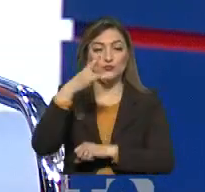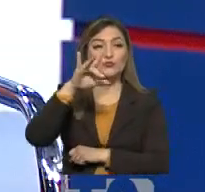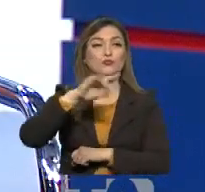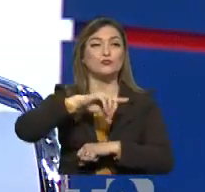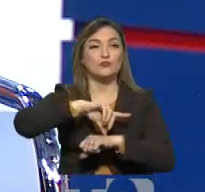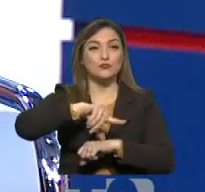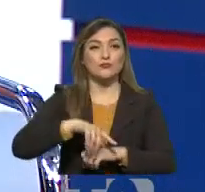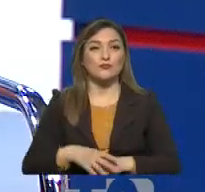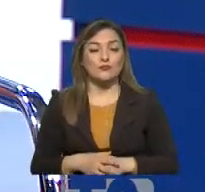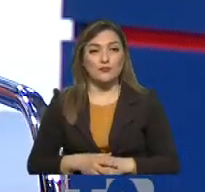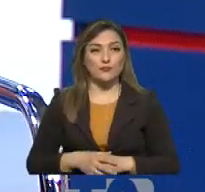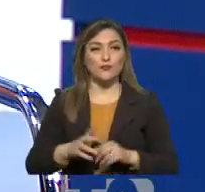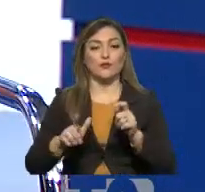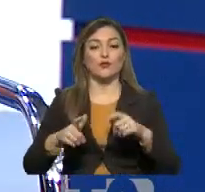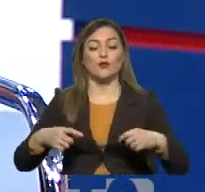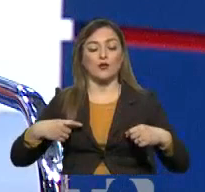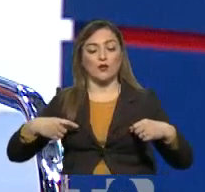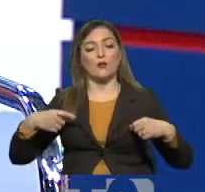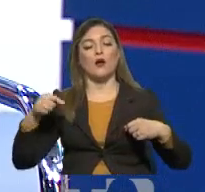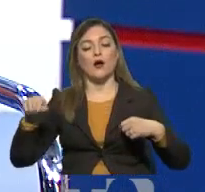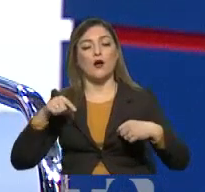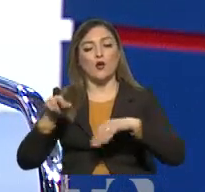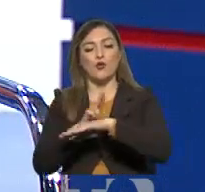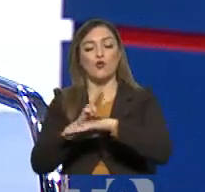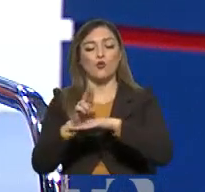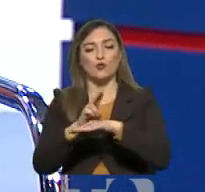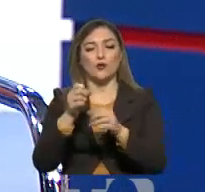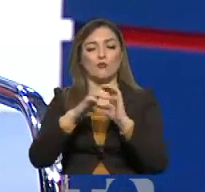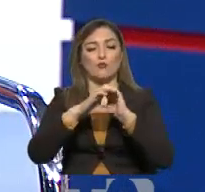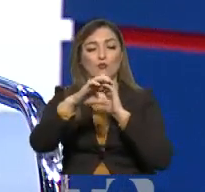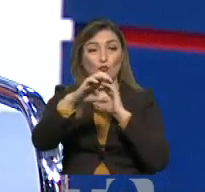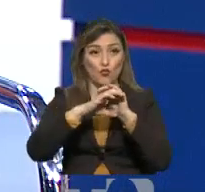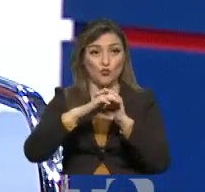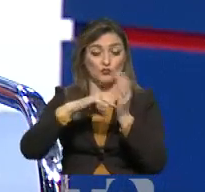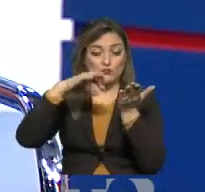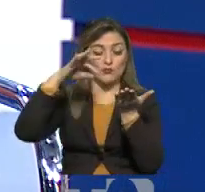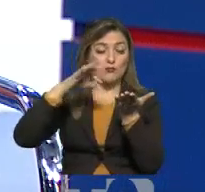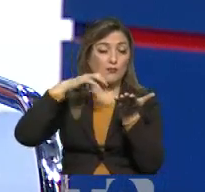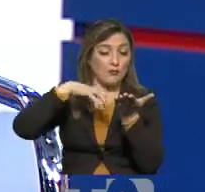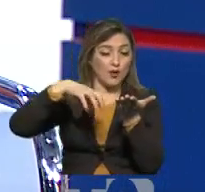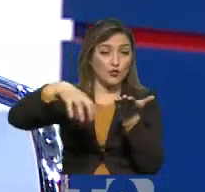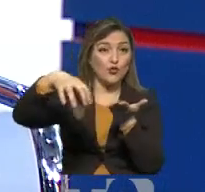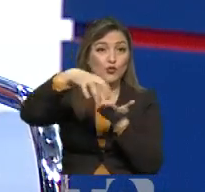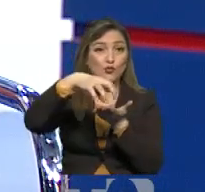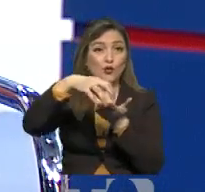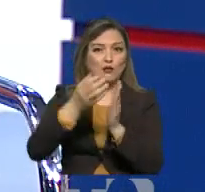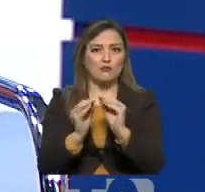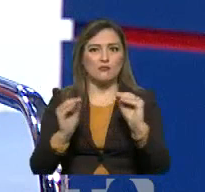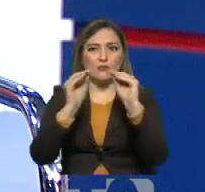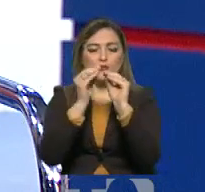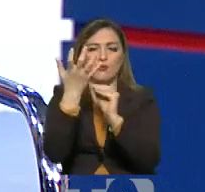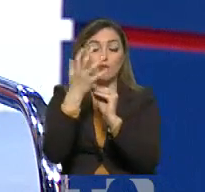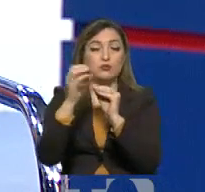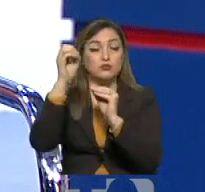6:18 a.m. En otros temas, los usuarios del transporte interparroquial denuncian un incremento del 15% a la tarifa del pasaje.